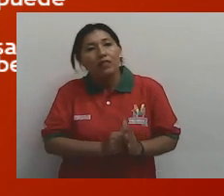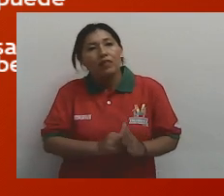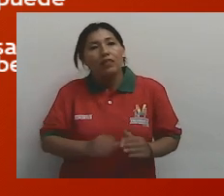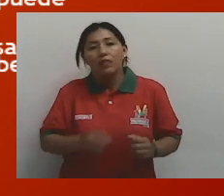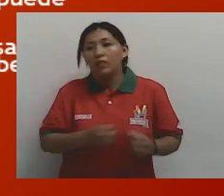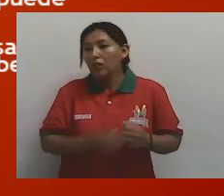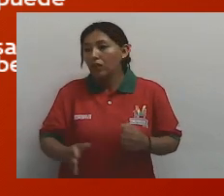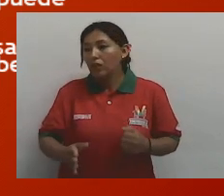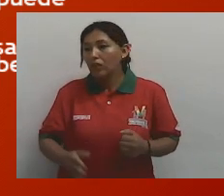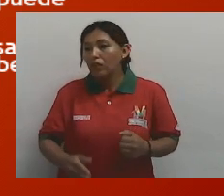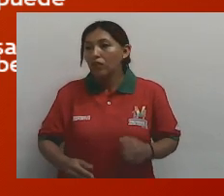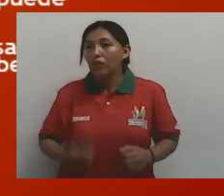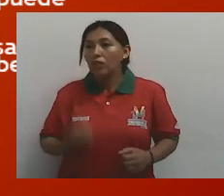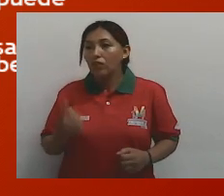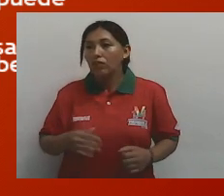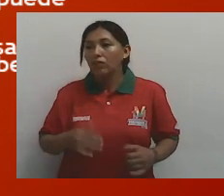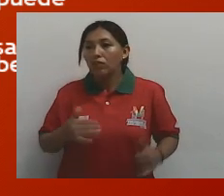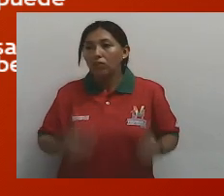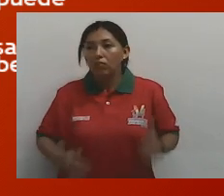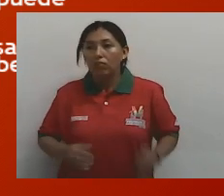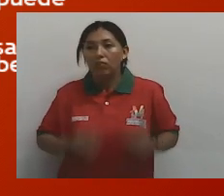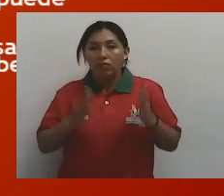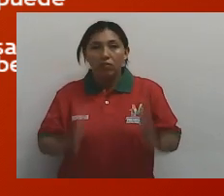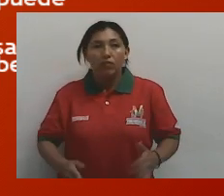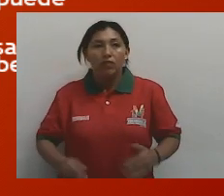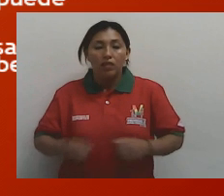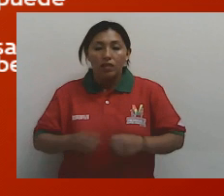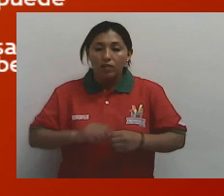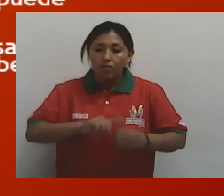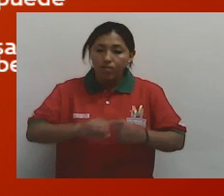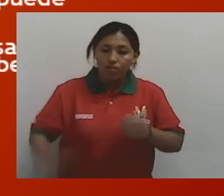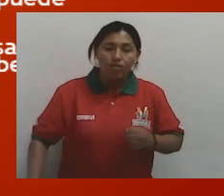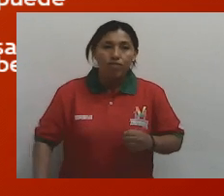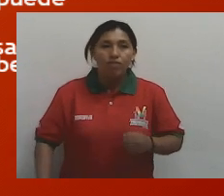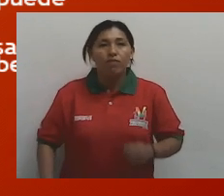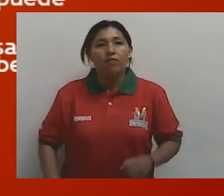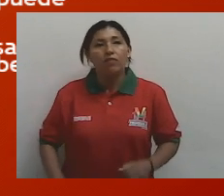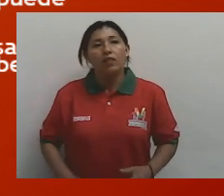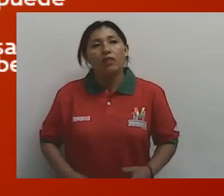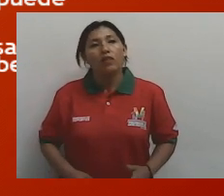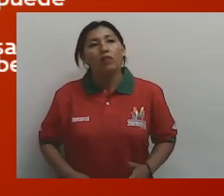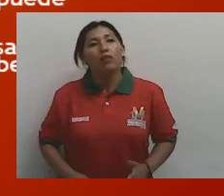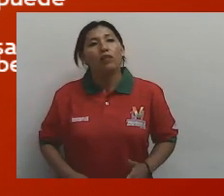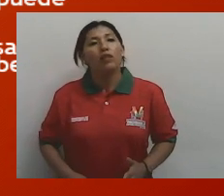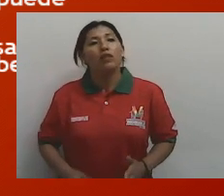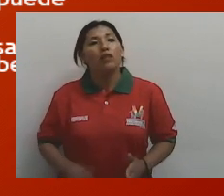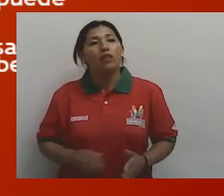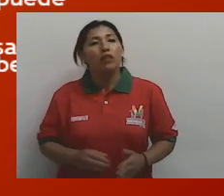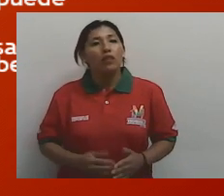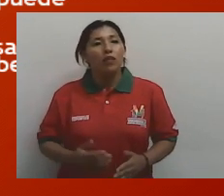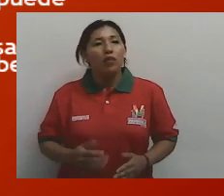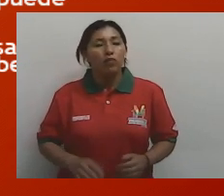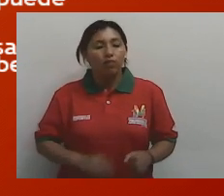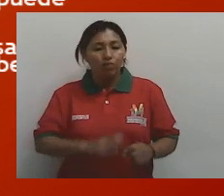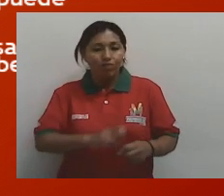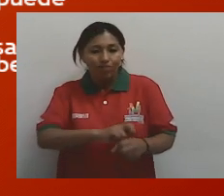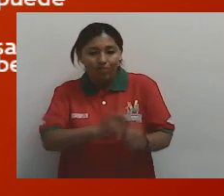excluido. Un jugador ha sido excluido cuando cumple 5 fouls por